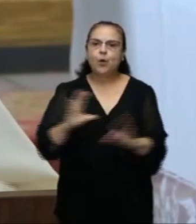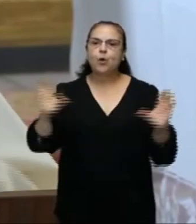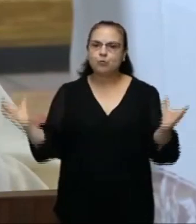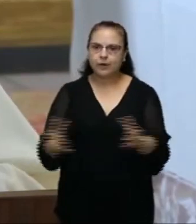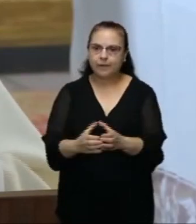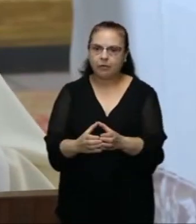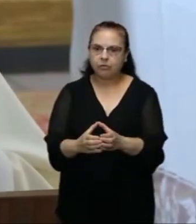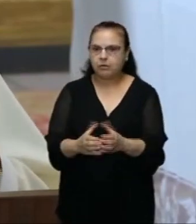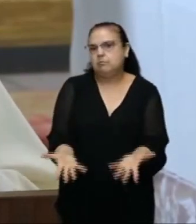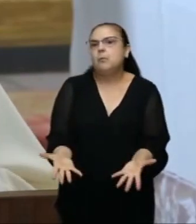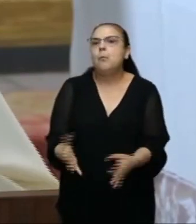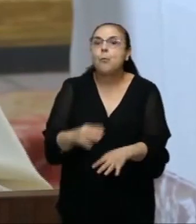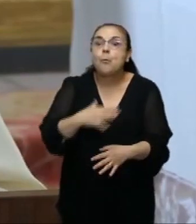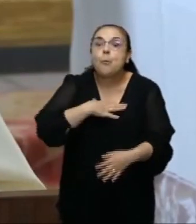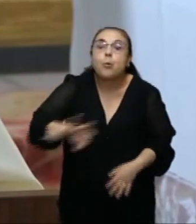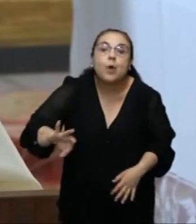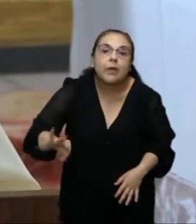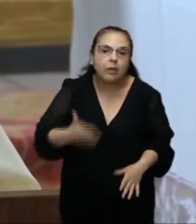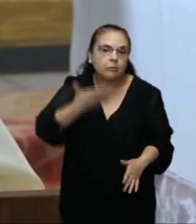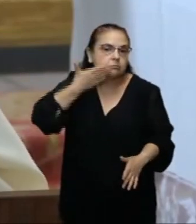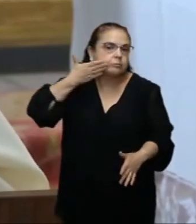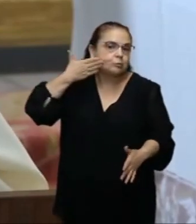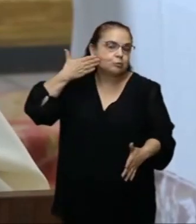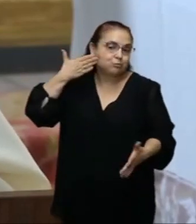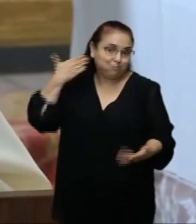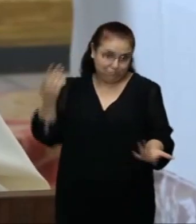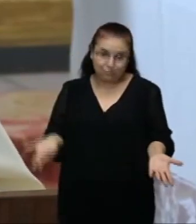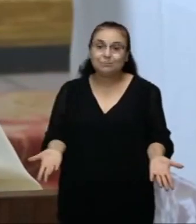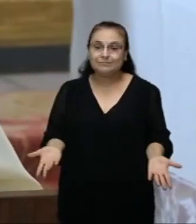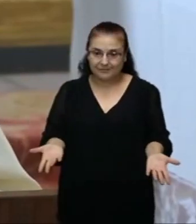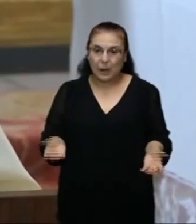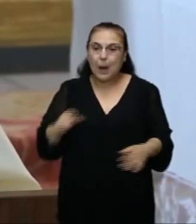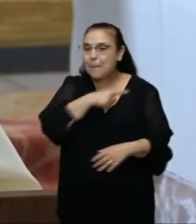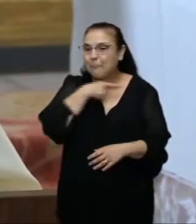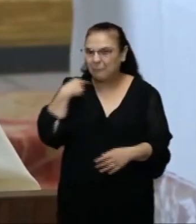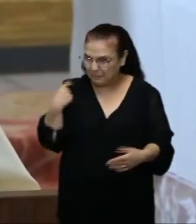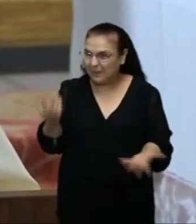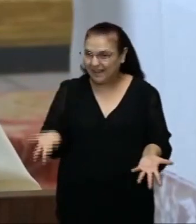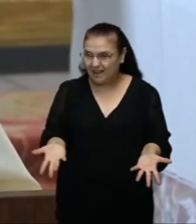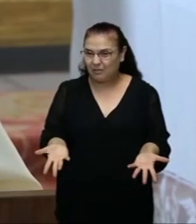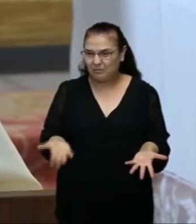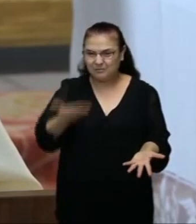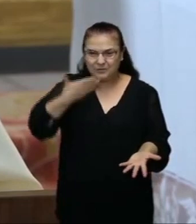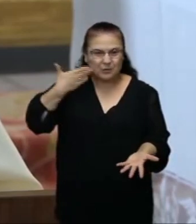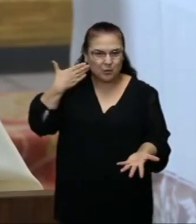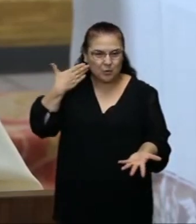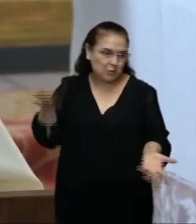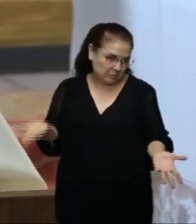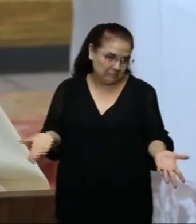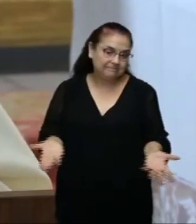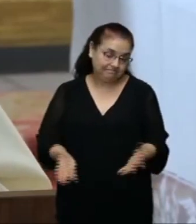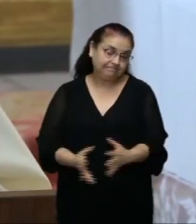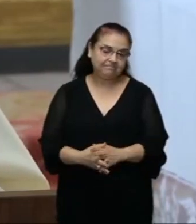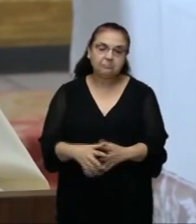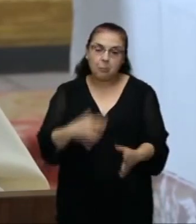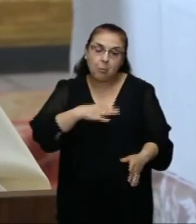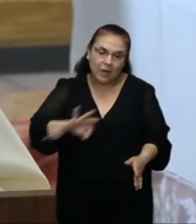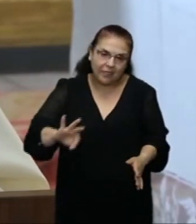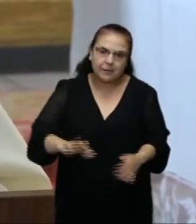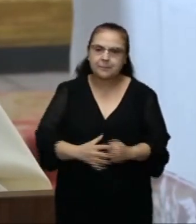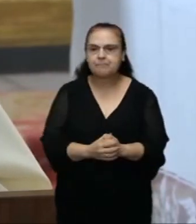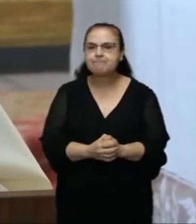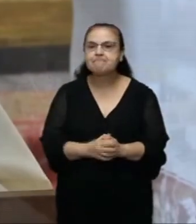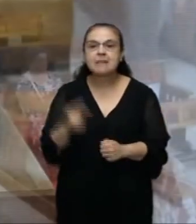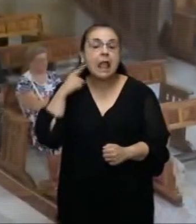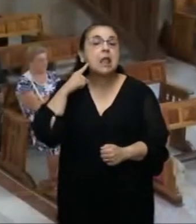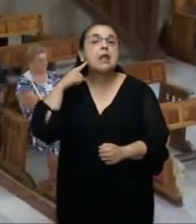comunidad, se puede enorgullecer y caer en el pecado ese del orgullo. Que tenga buena